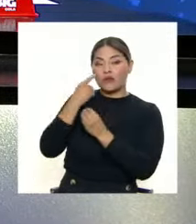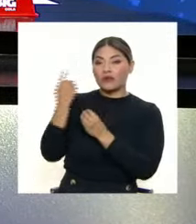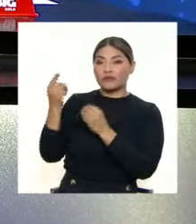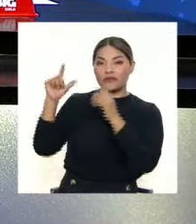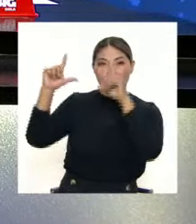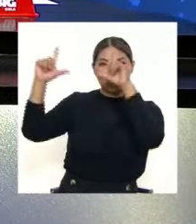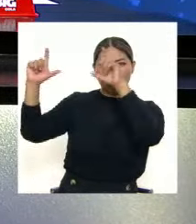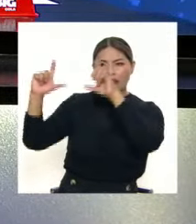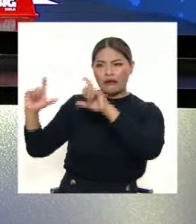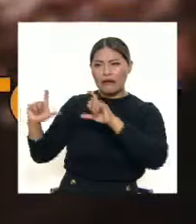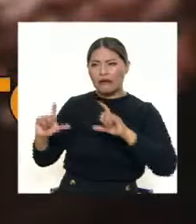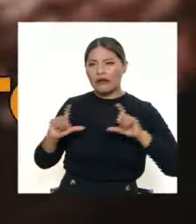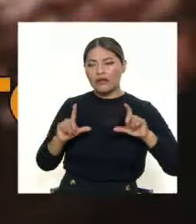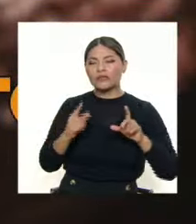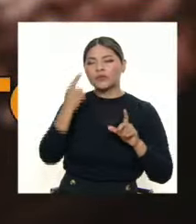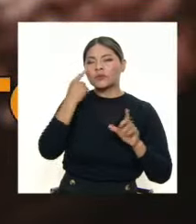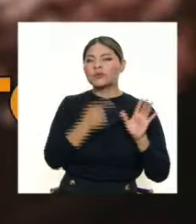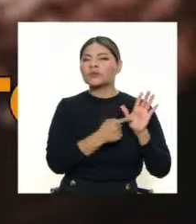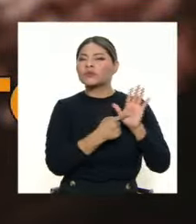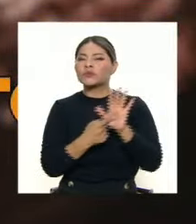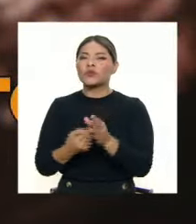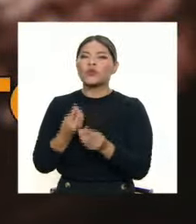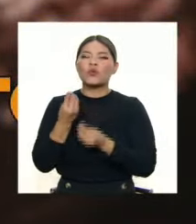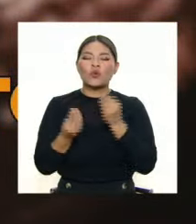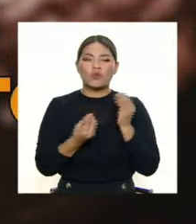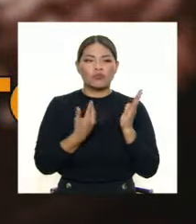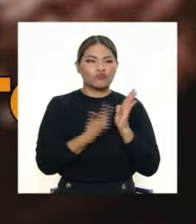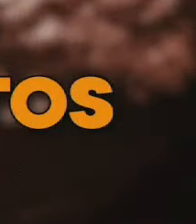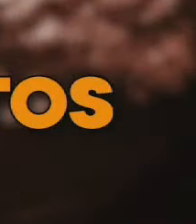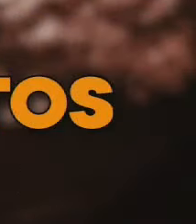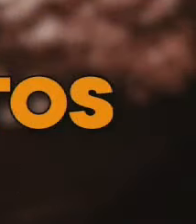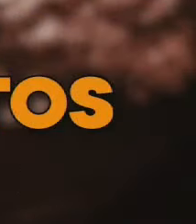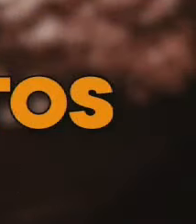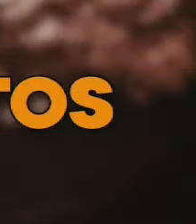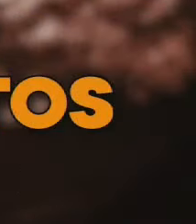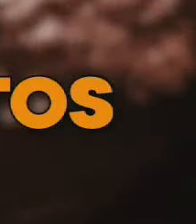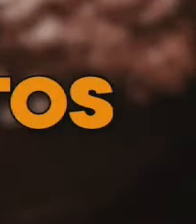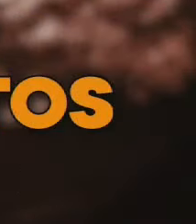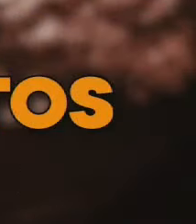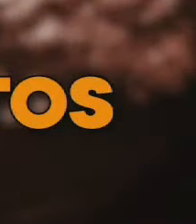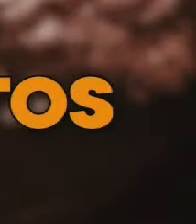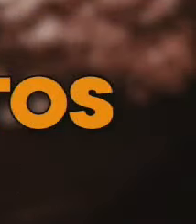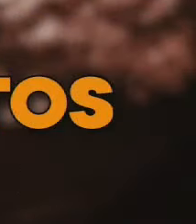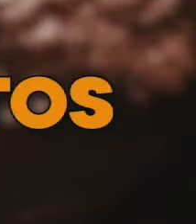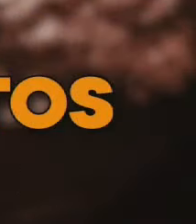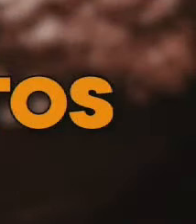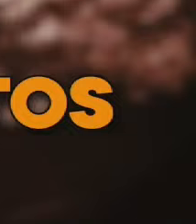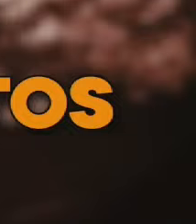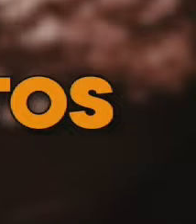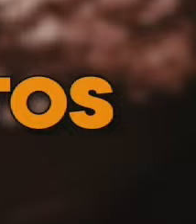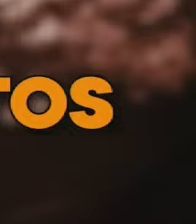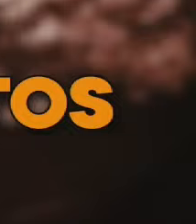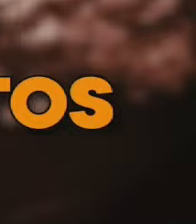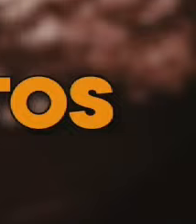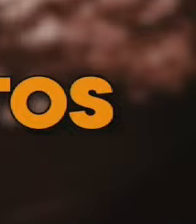precisamente el impacto de estas emergencias. Son 22 departamentos, Jenny, los afectados, pero